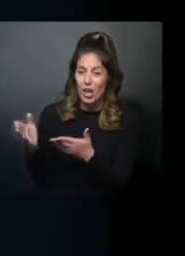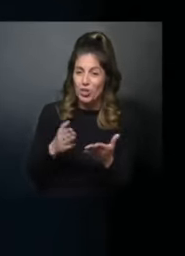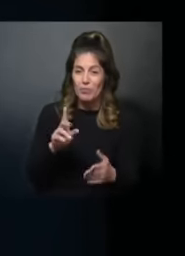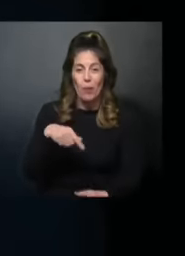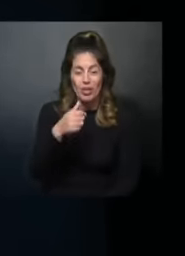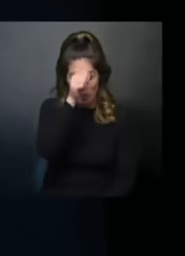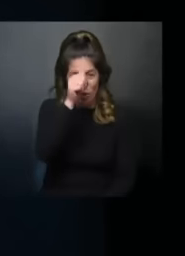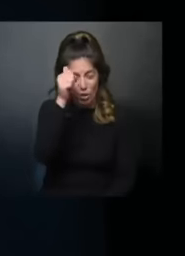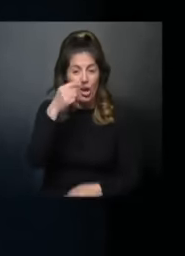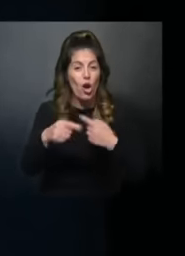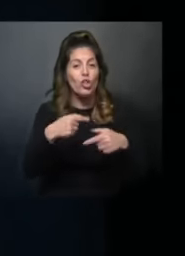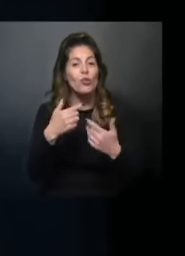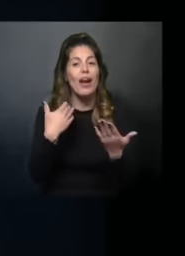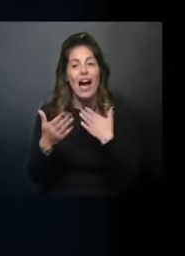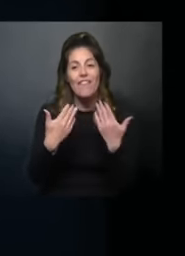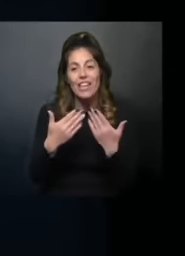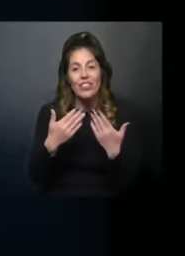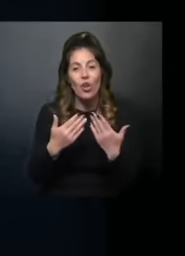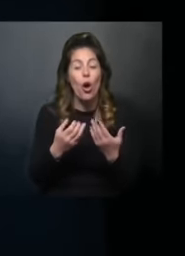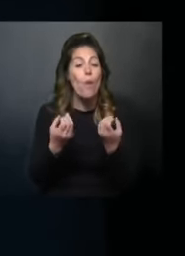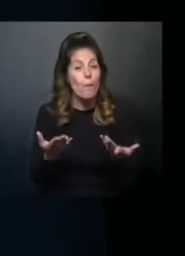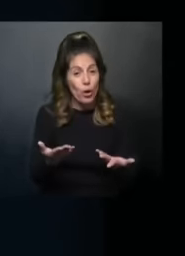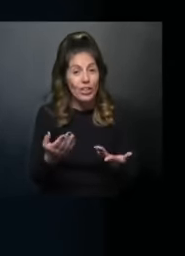próximo domingo para seguir conversando, porque en